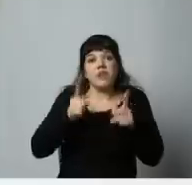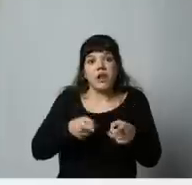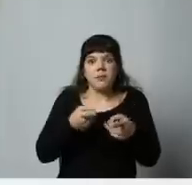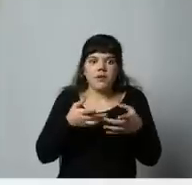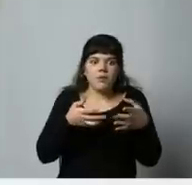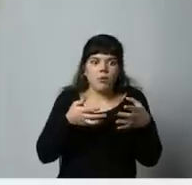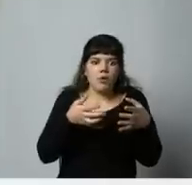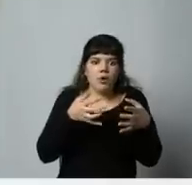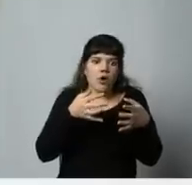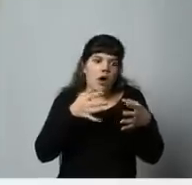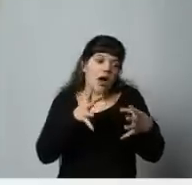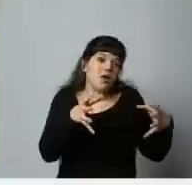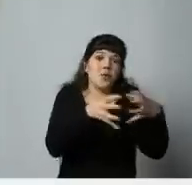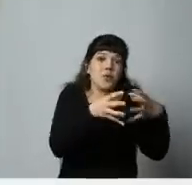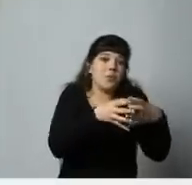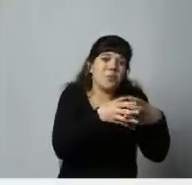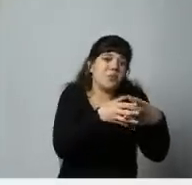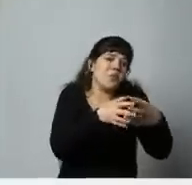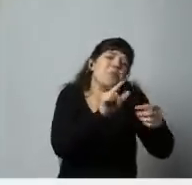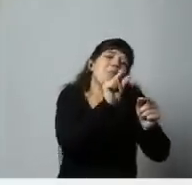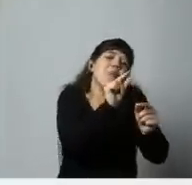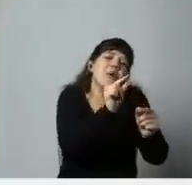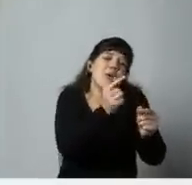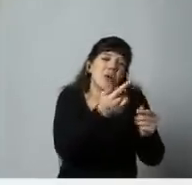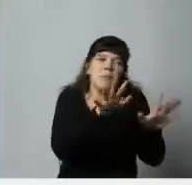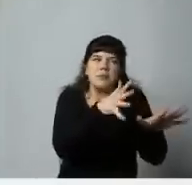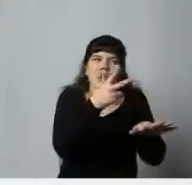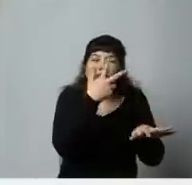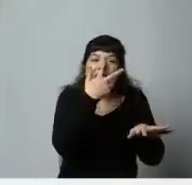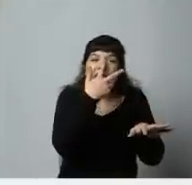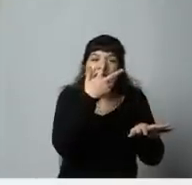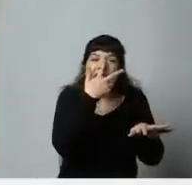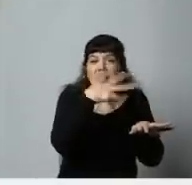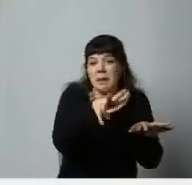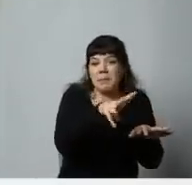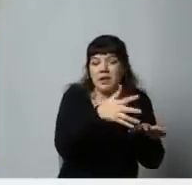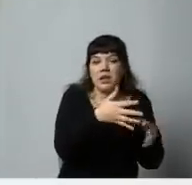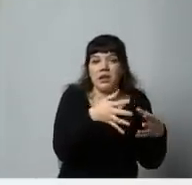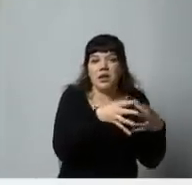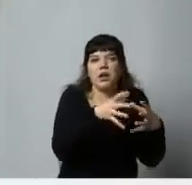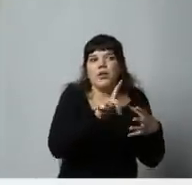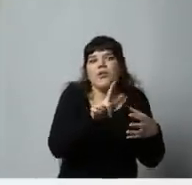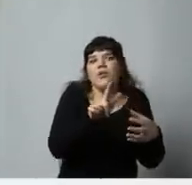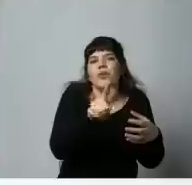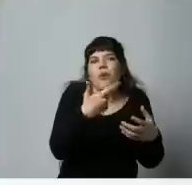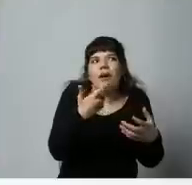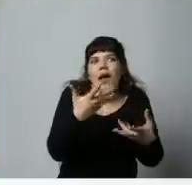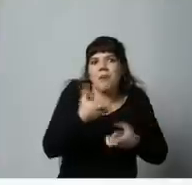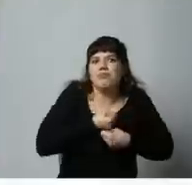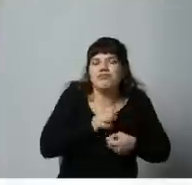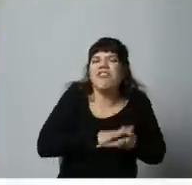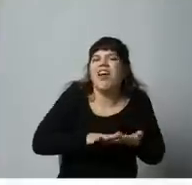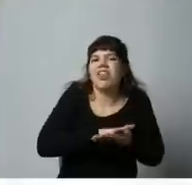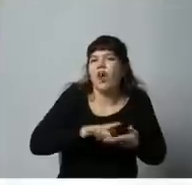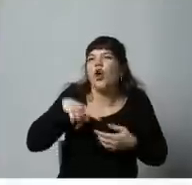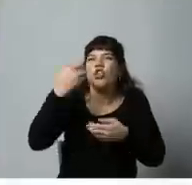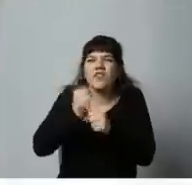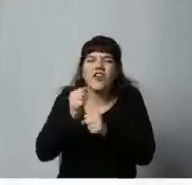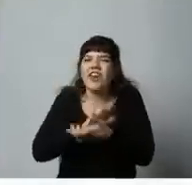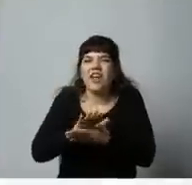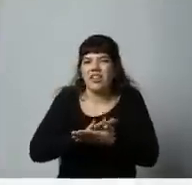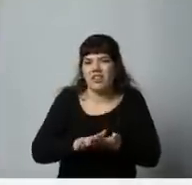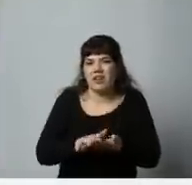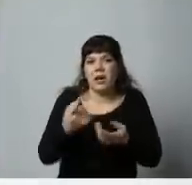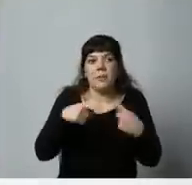reducido de los compañeros es decir quedan más de 3000 que por supuesto No no tiene ningún Amparo pero todo eso es como una